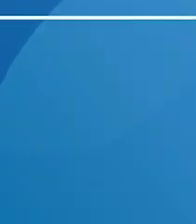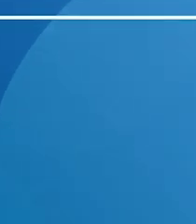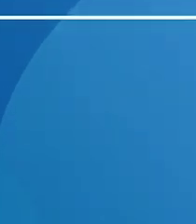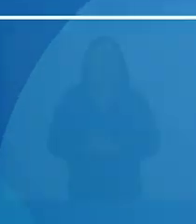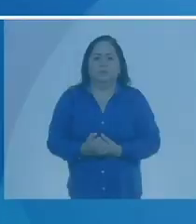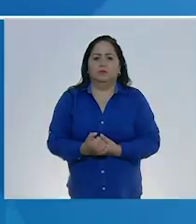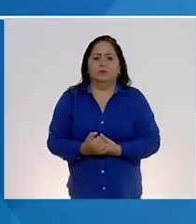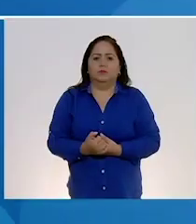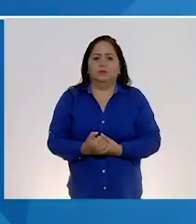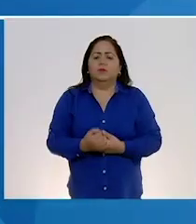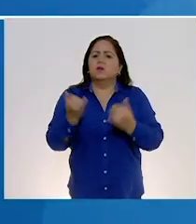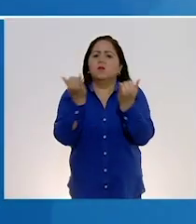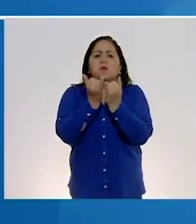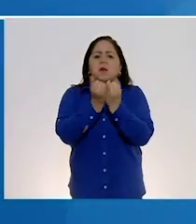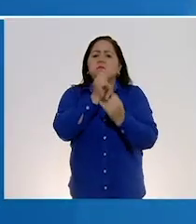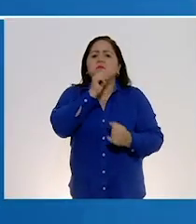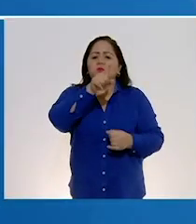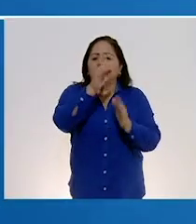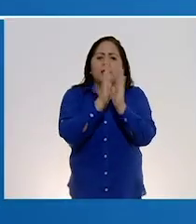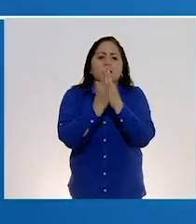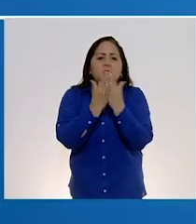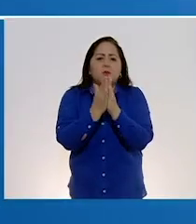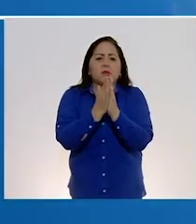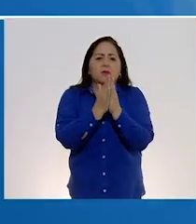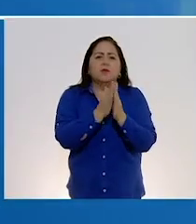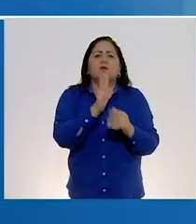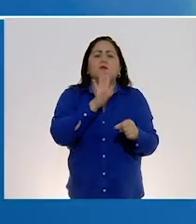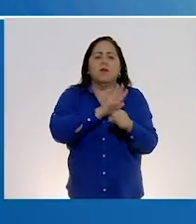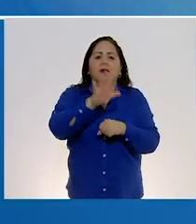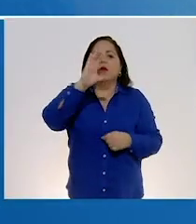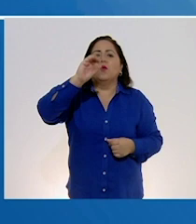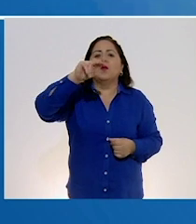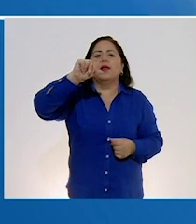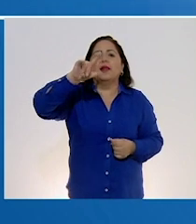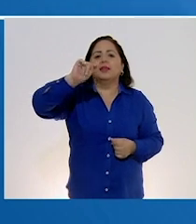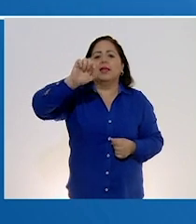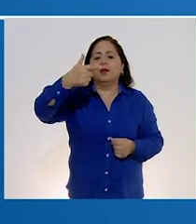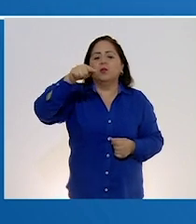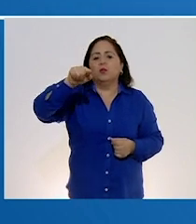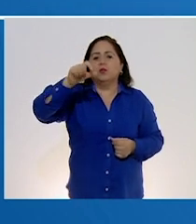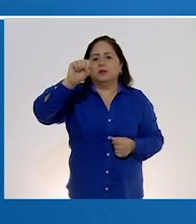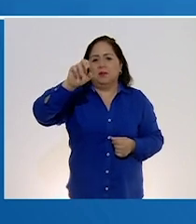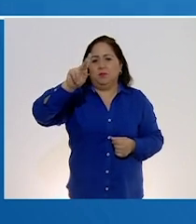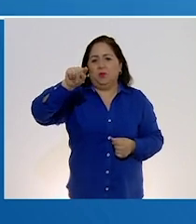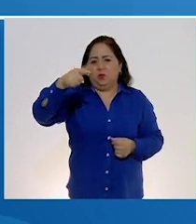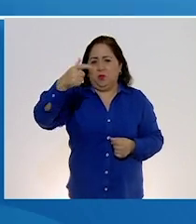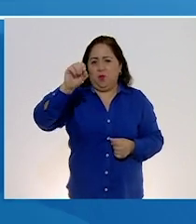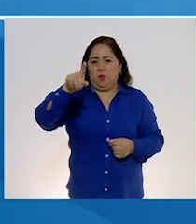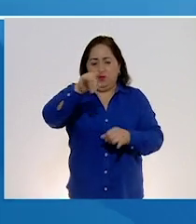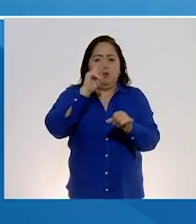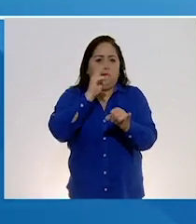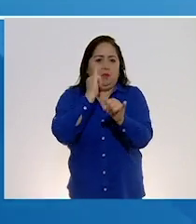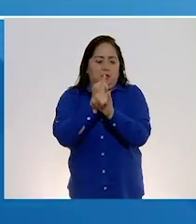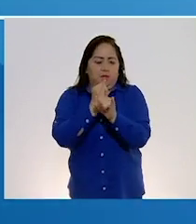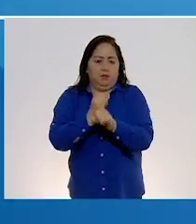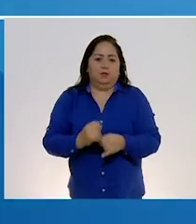También puedes encontrar los libros de texto en la página conalitec.cep.gov.mx